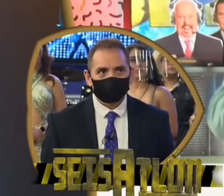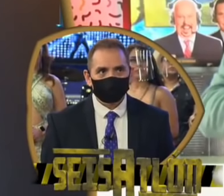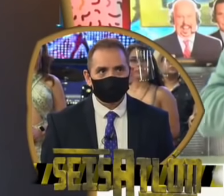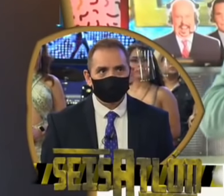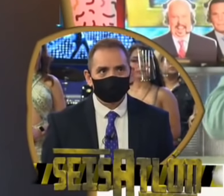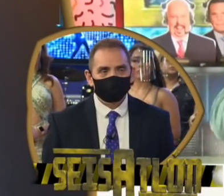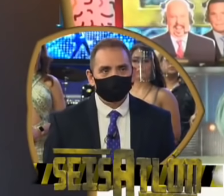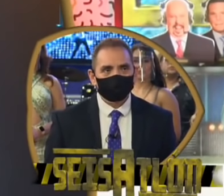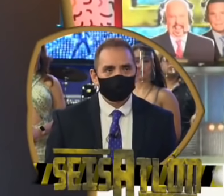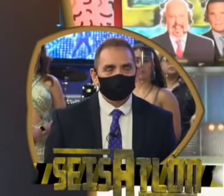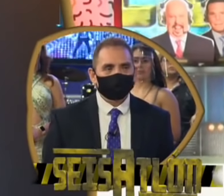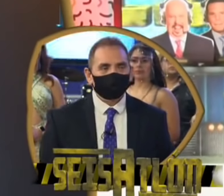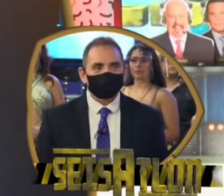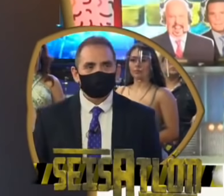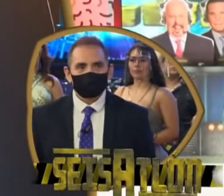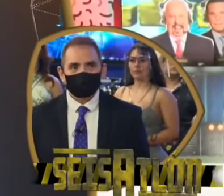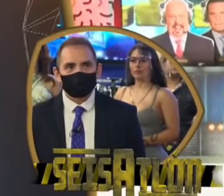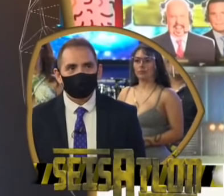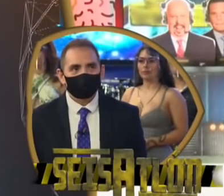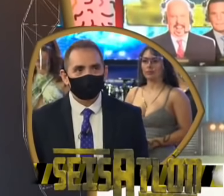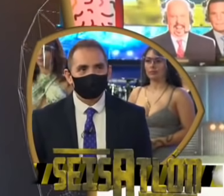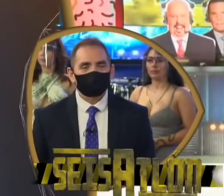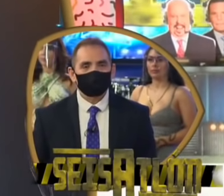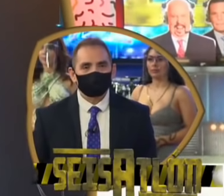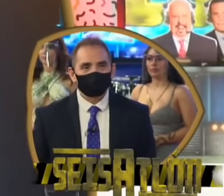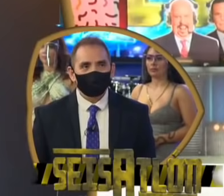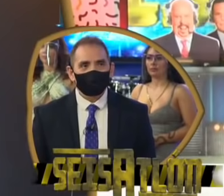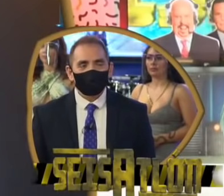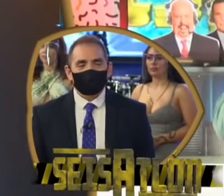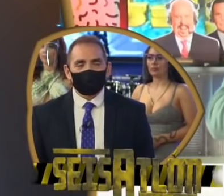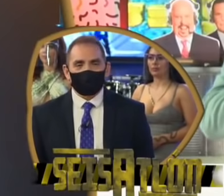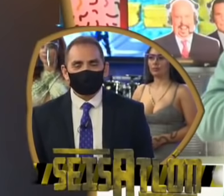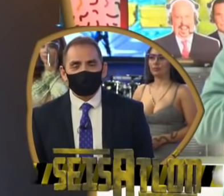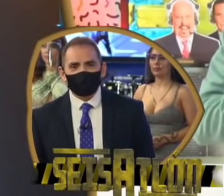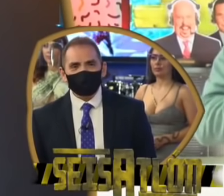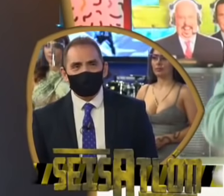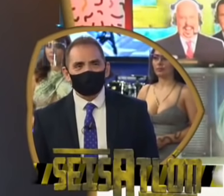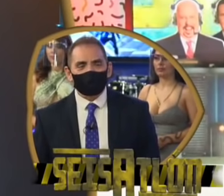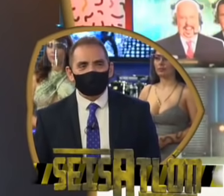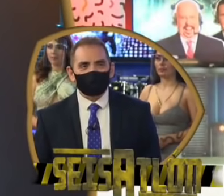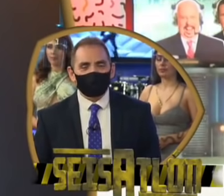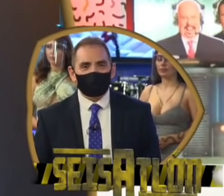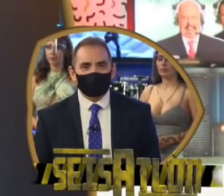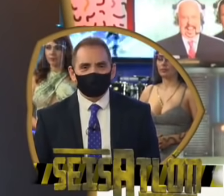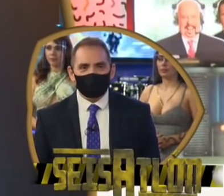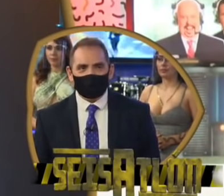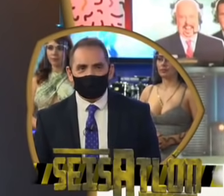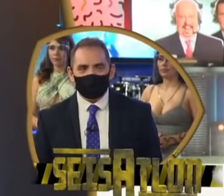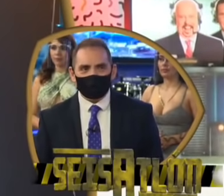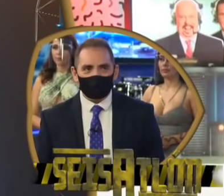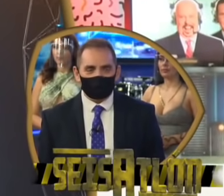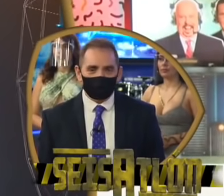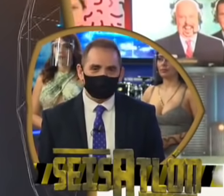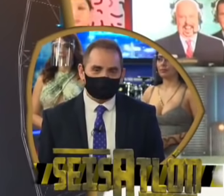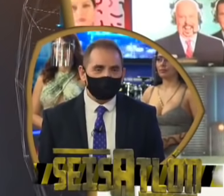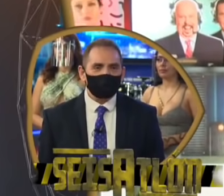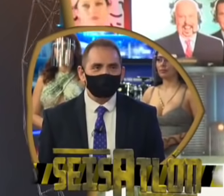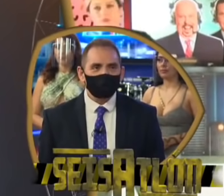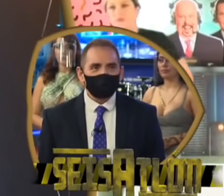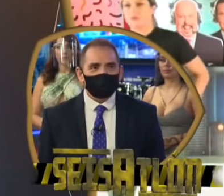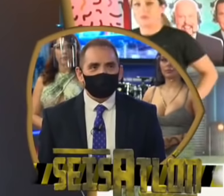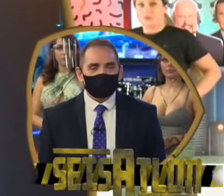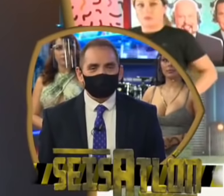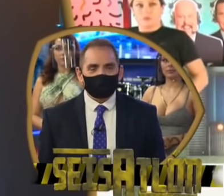Ya prácticamente dicen, ya queremos empezar, pero todo con calma. Bueno, pues entonces vamos a recibir la luz verde de parte de todos